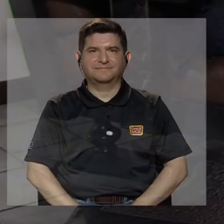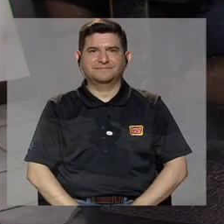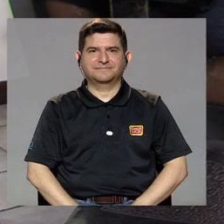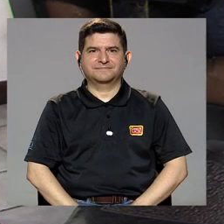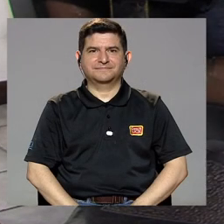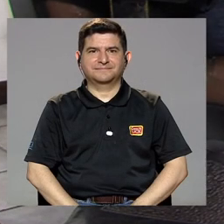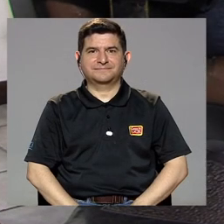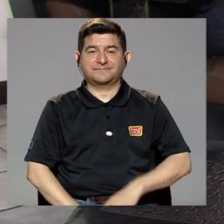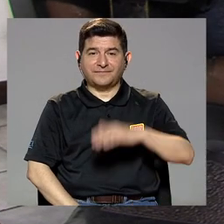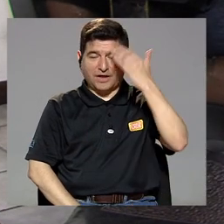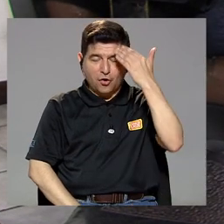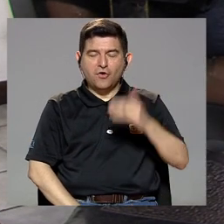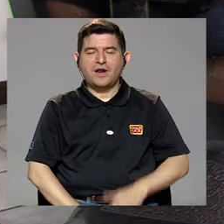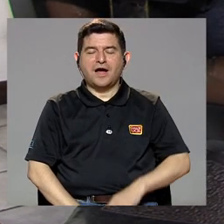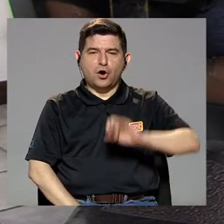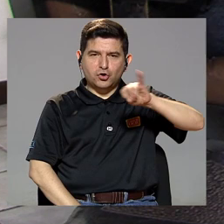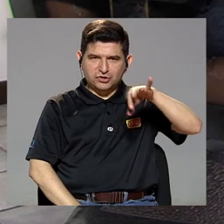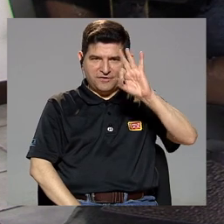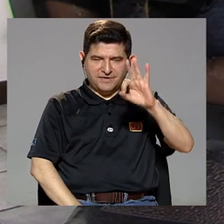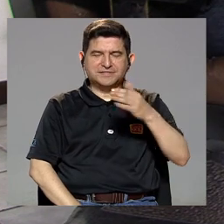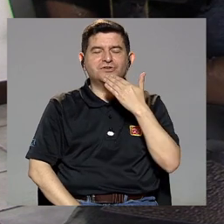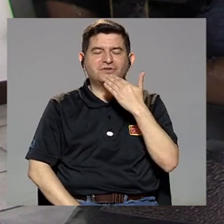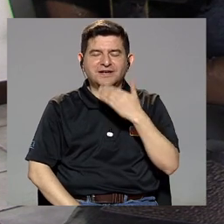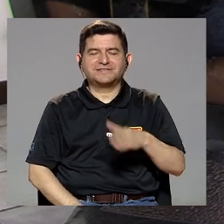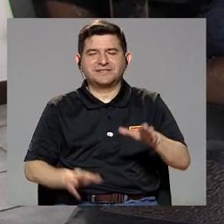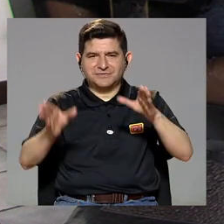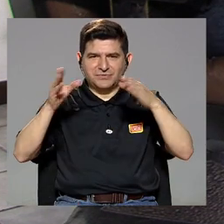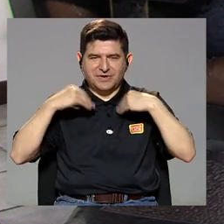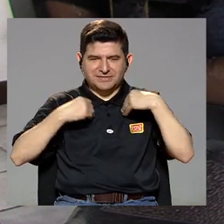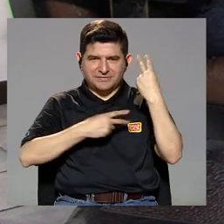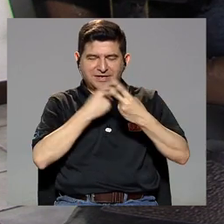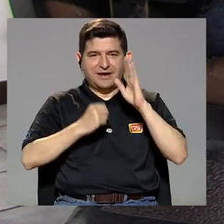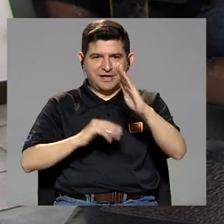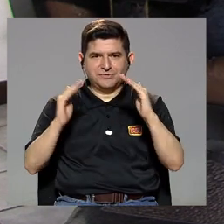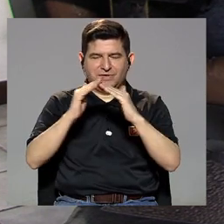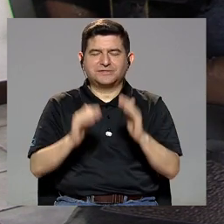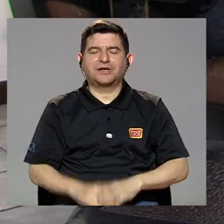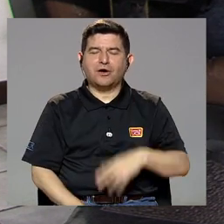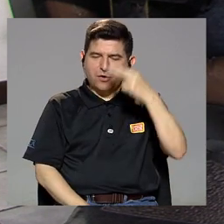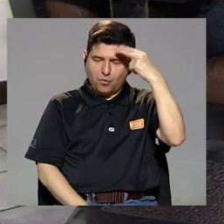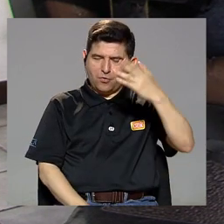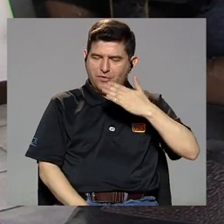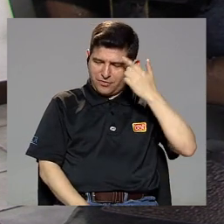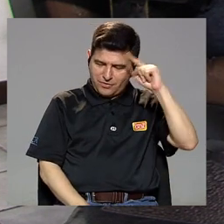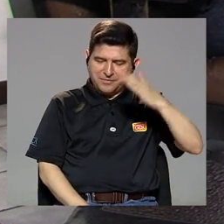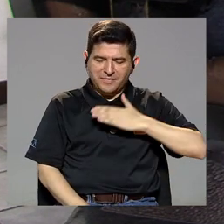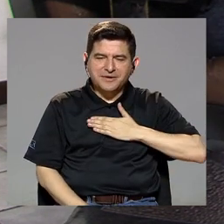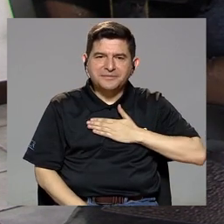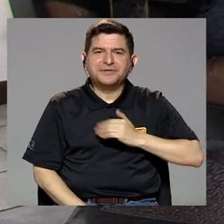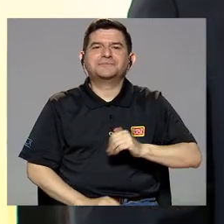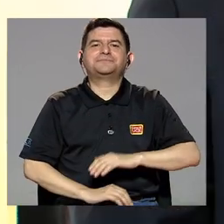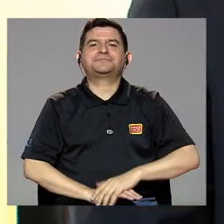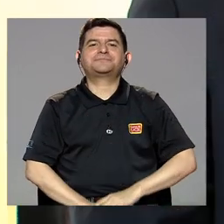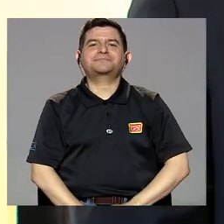hola jose francisco gracias por recibirnos en su casa un honor para mí más bien